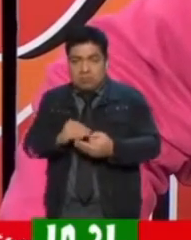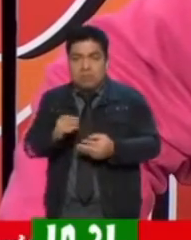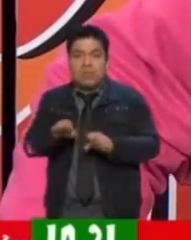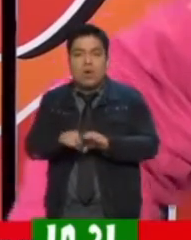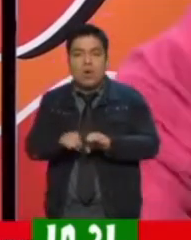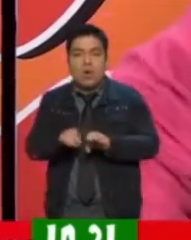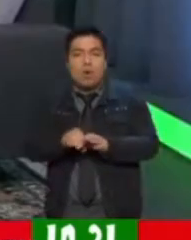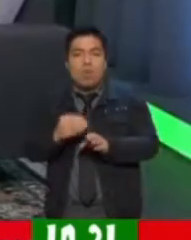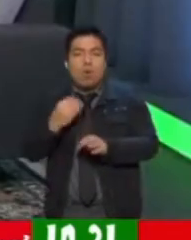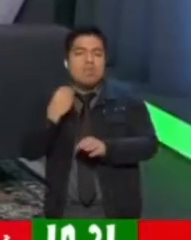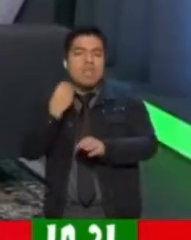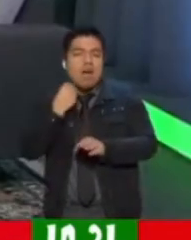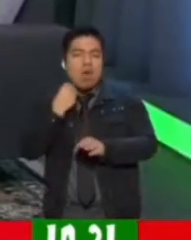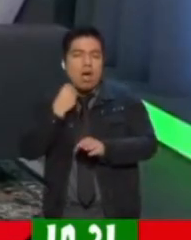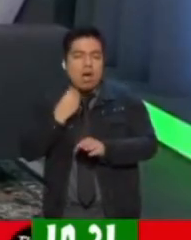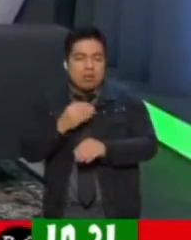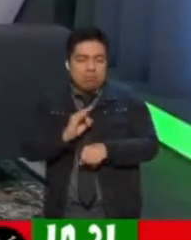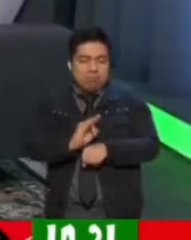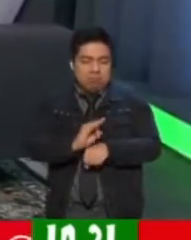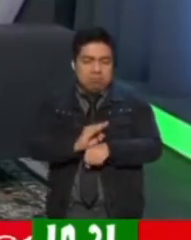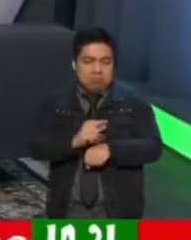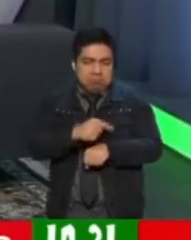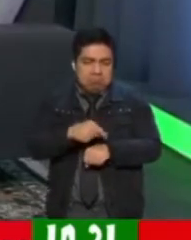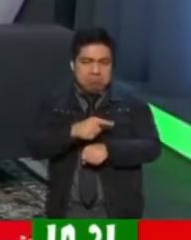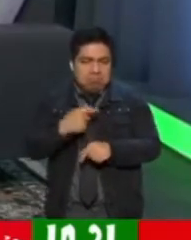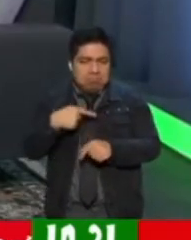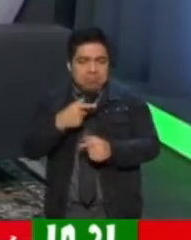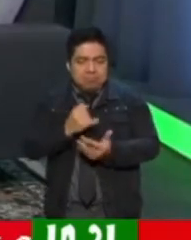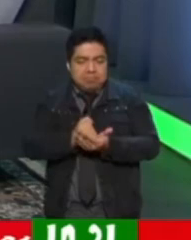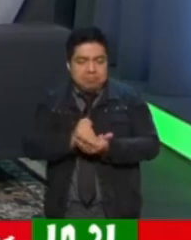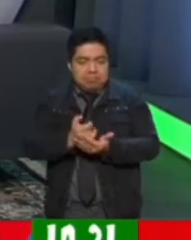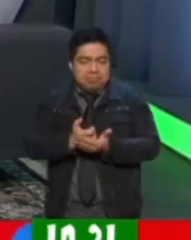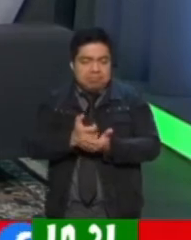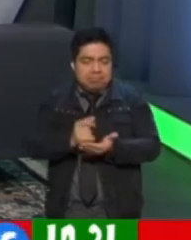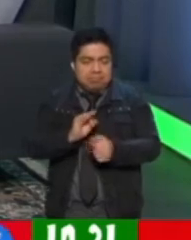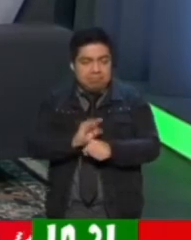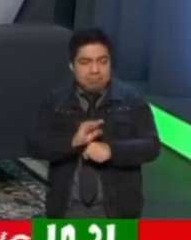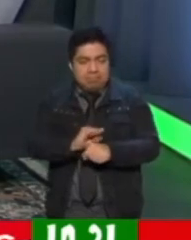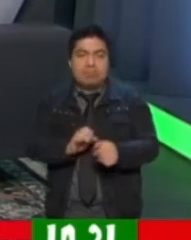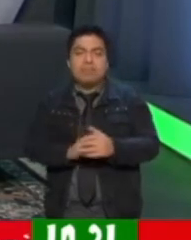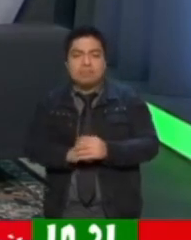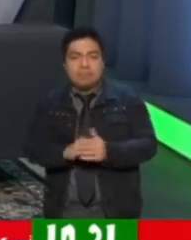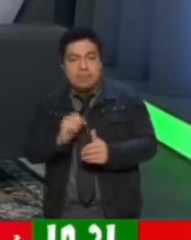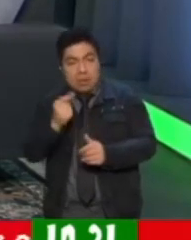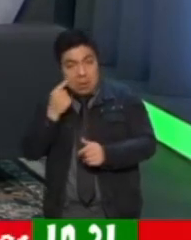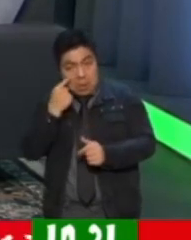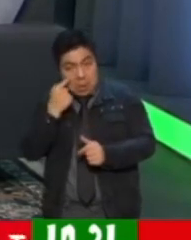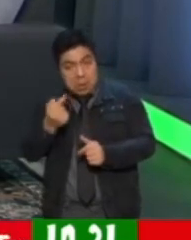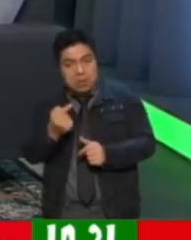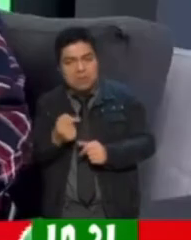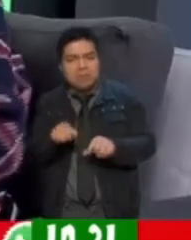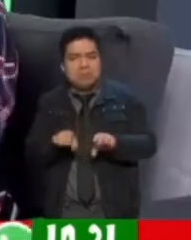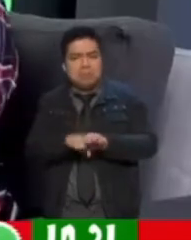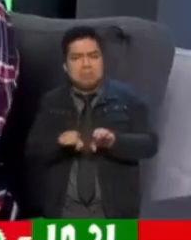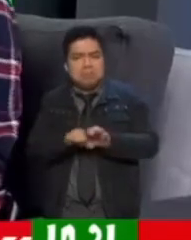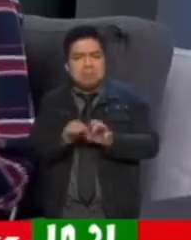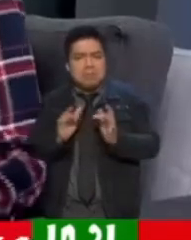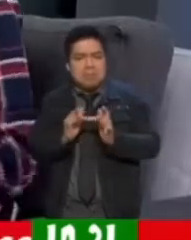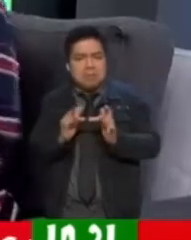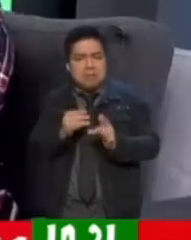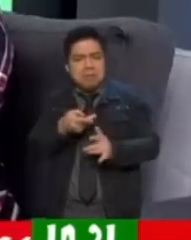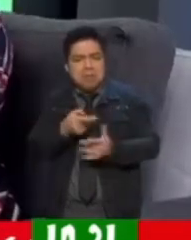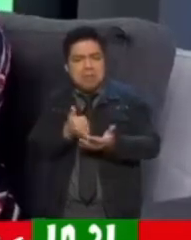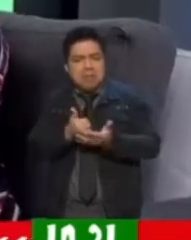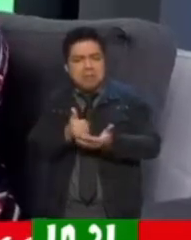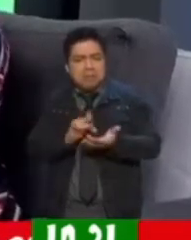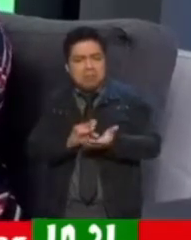de nosotros. Somos el ombudsperson del contribuyente. Exacto, está bonita la figura. El ombudsperson. Ojo, ¿cómo se pide ayuda? O